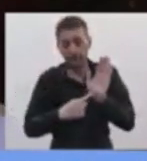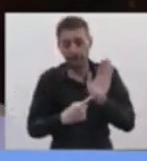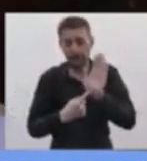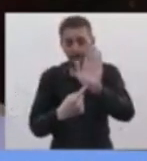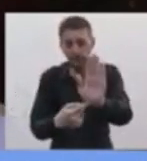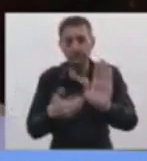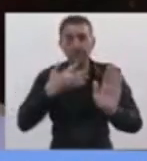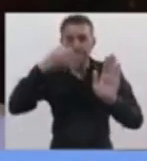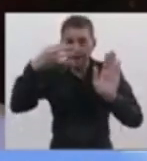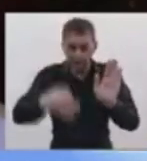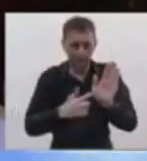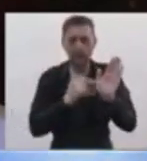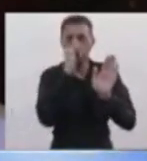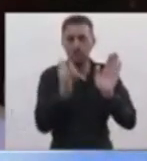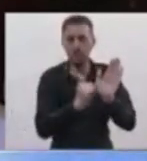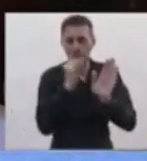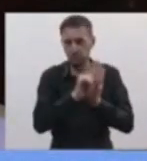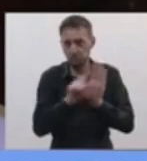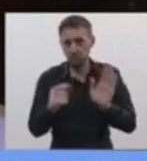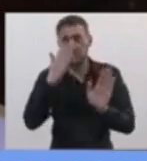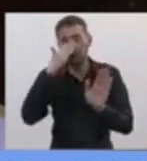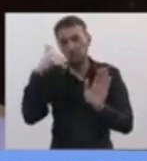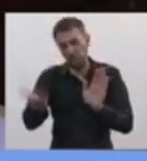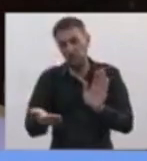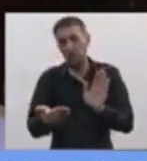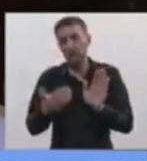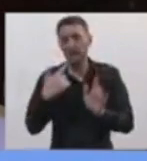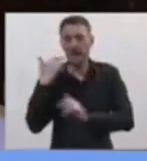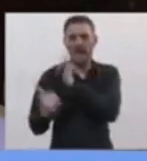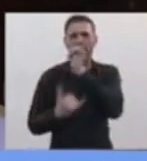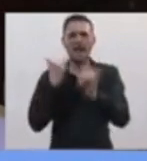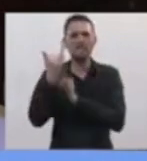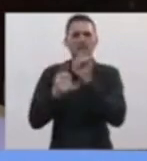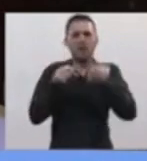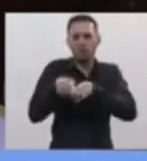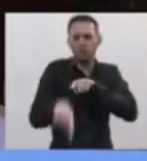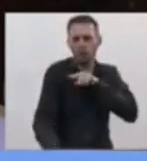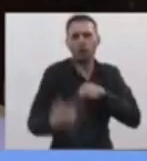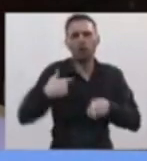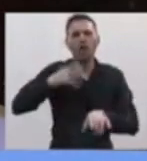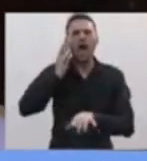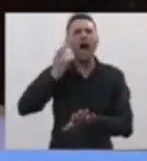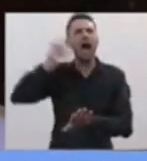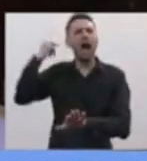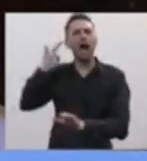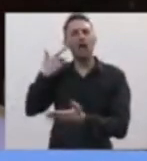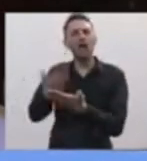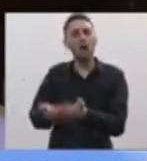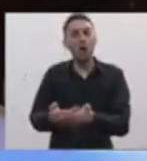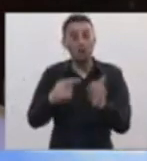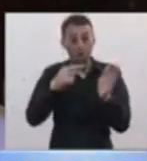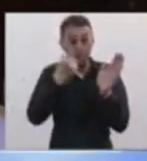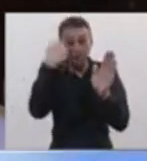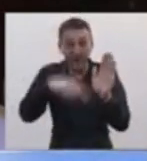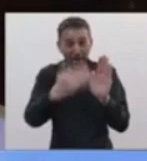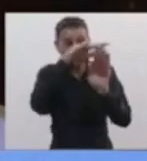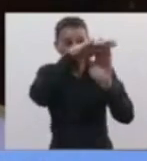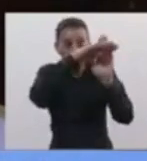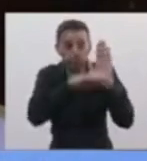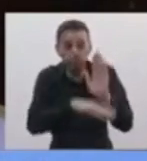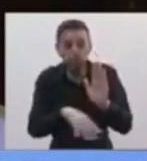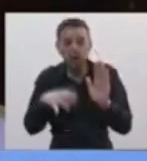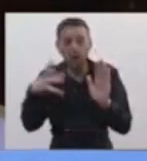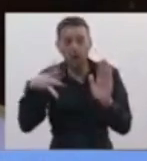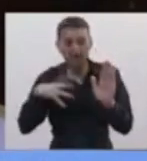es que justificable por más que después hicimos una ampliación acá de algo que no se había presentado pero la verdad omitir todo esto en este presupuesto